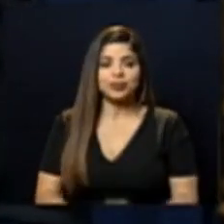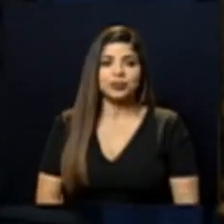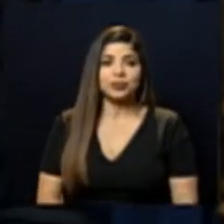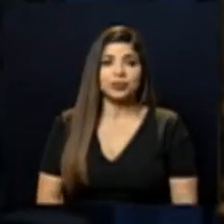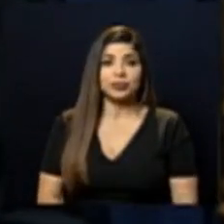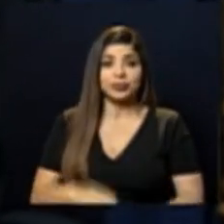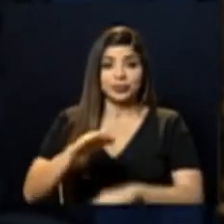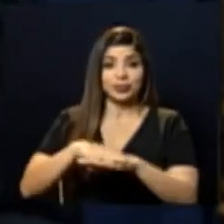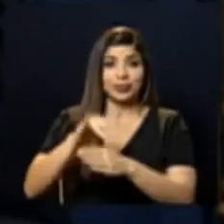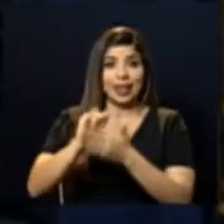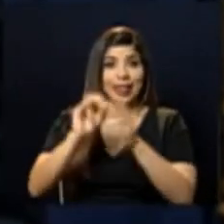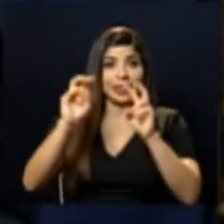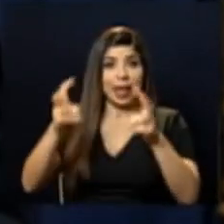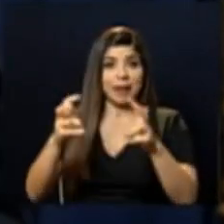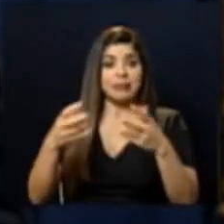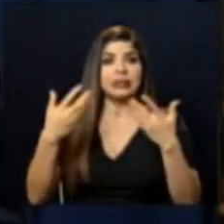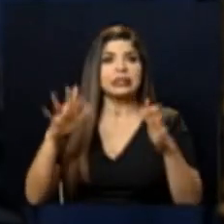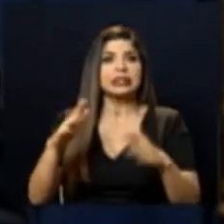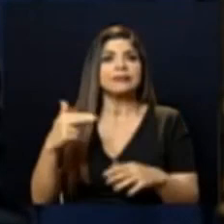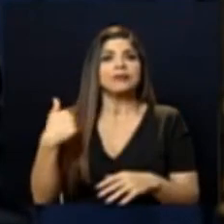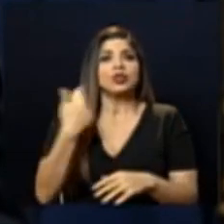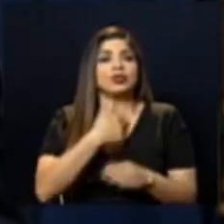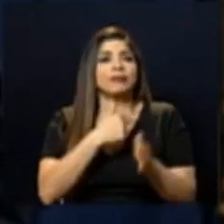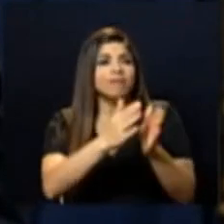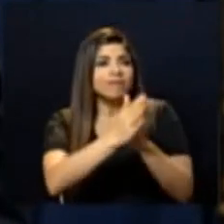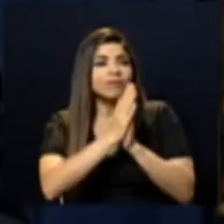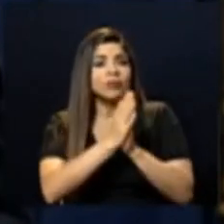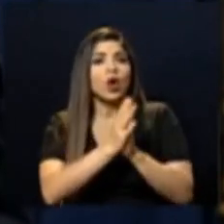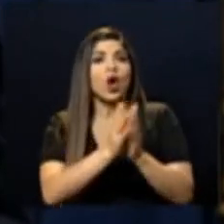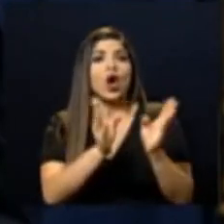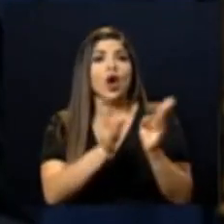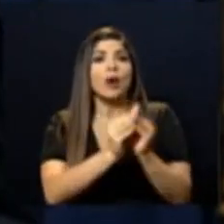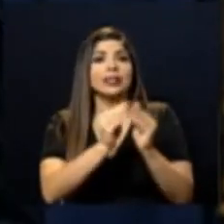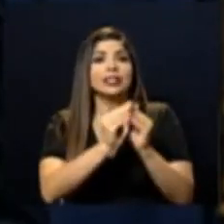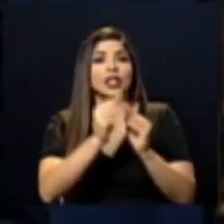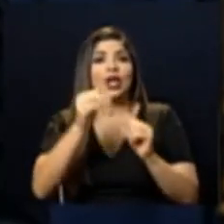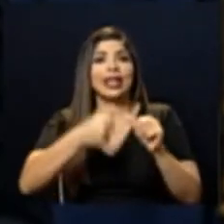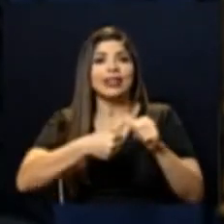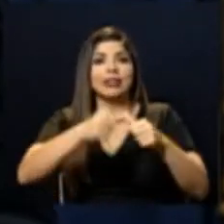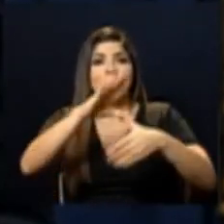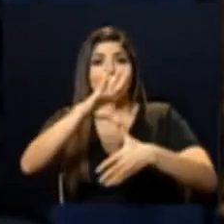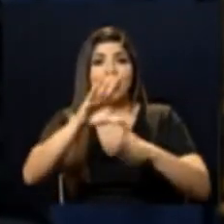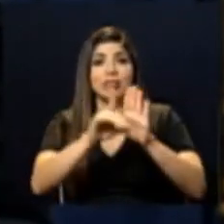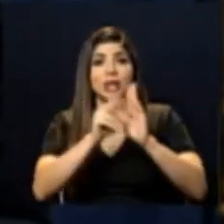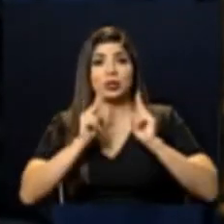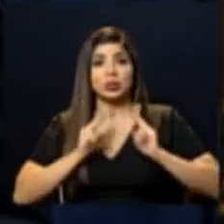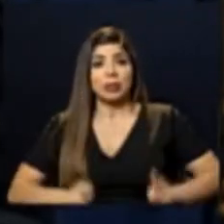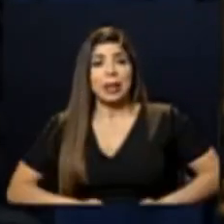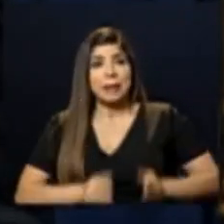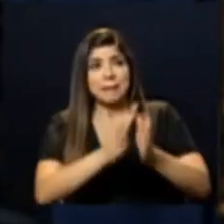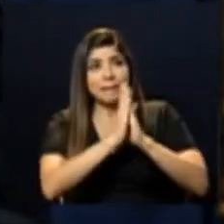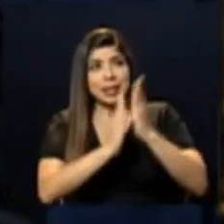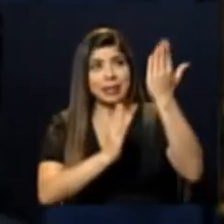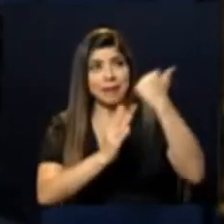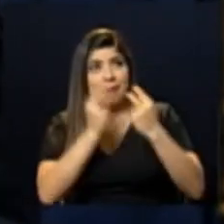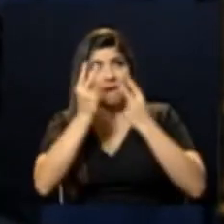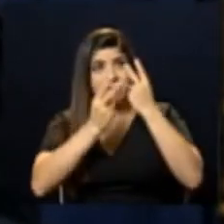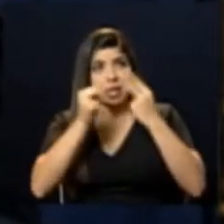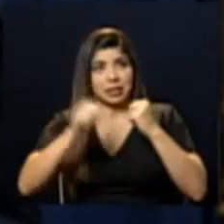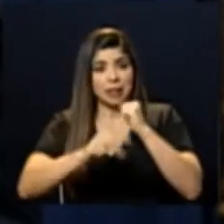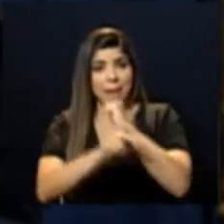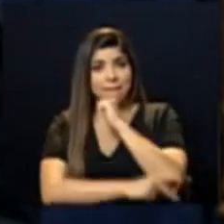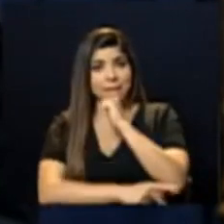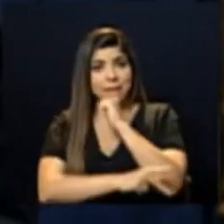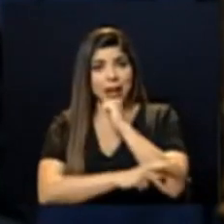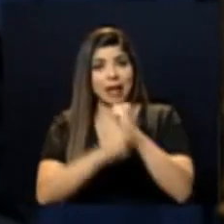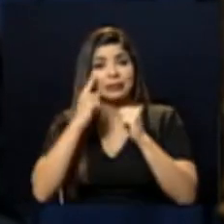En este sentido, hemos pedido a la Comisión Interamericana de Derechos Humanos visitar el país en relación con